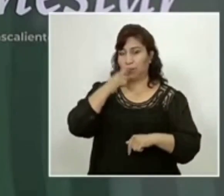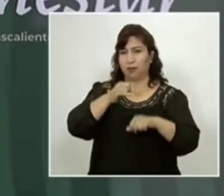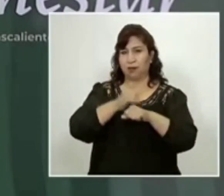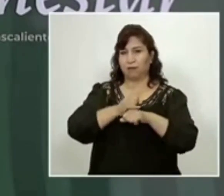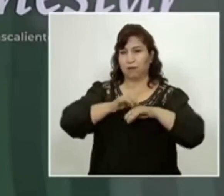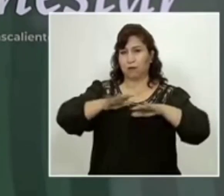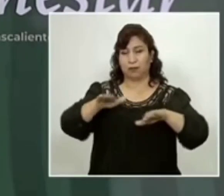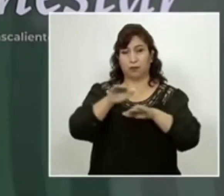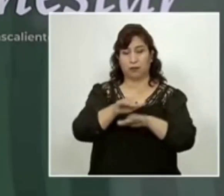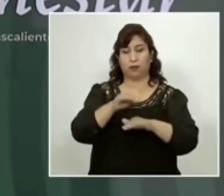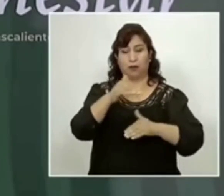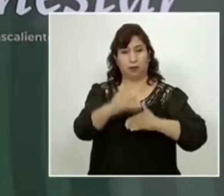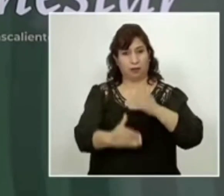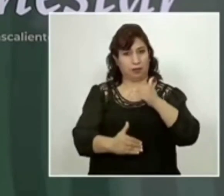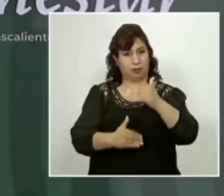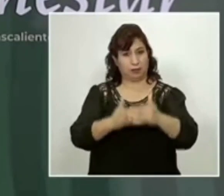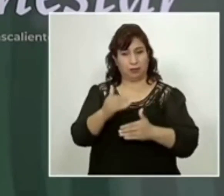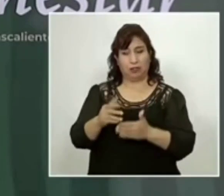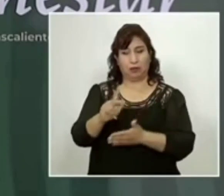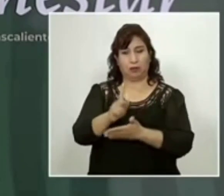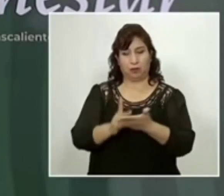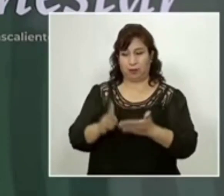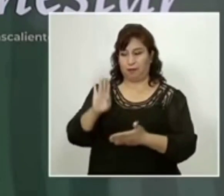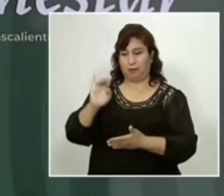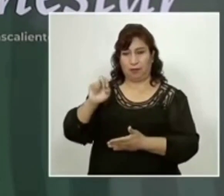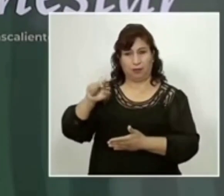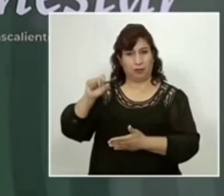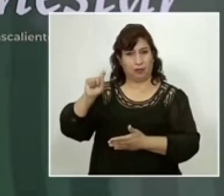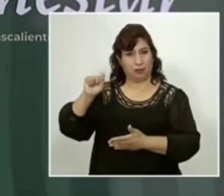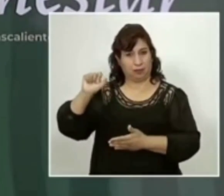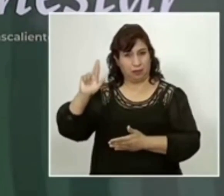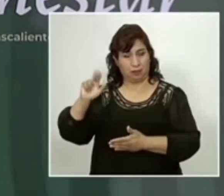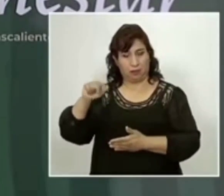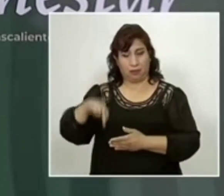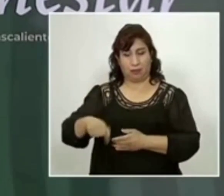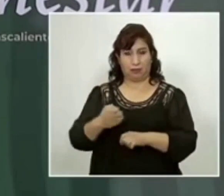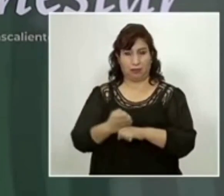Avances del programa de bienestar en el estado. Al día de hoy,